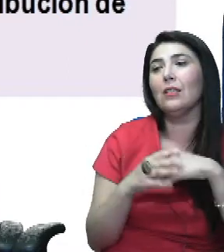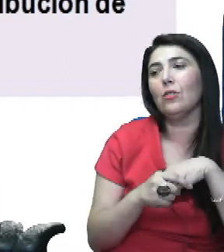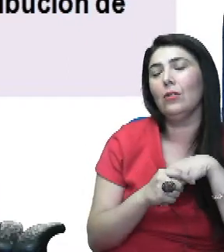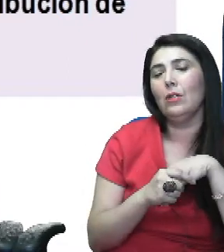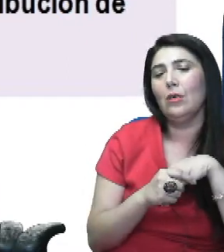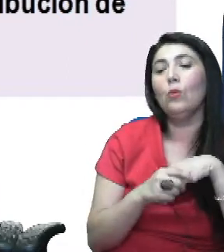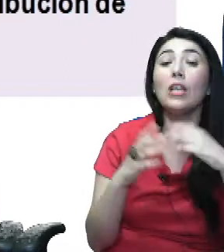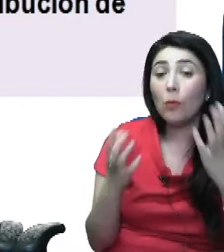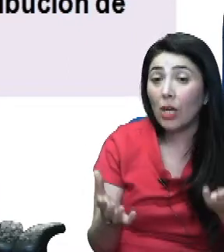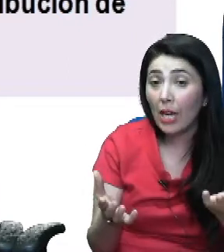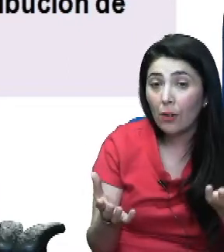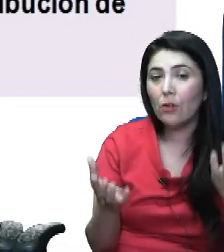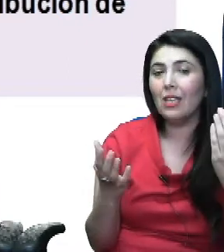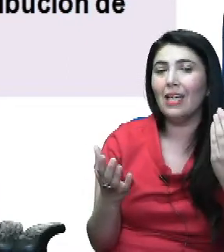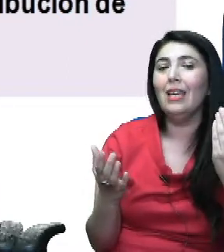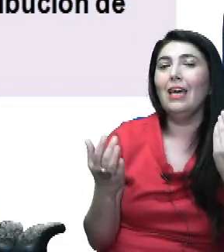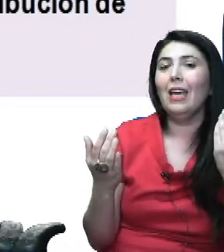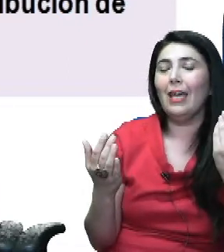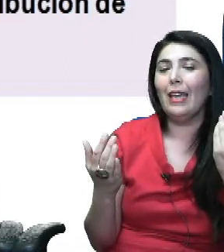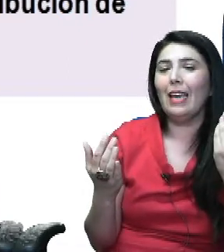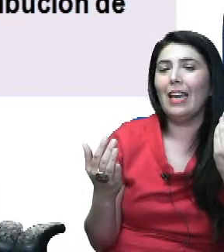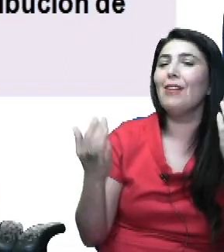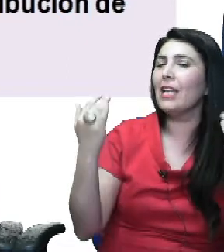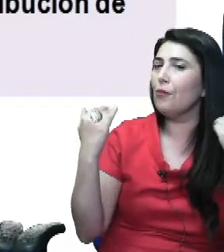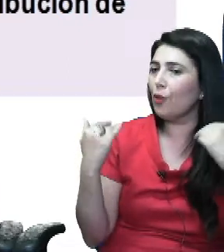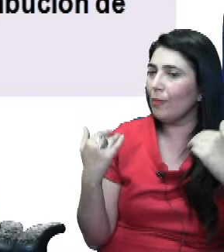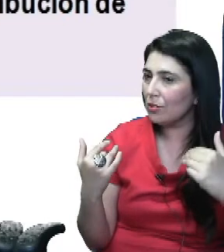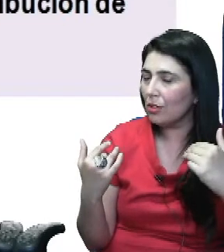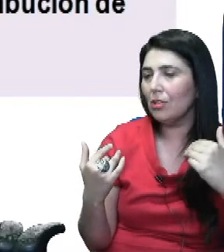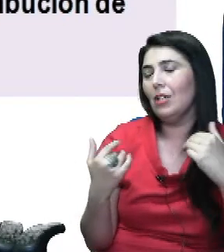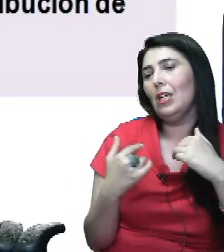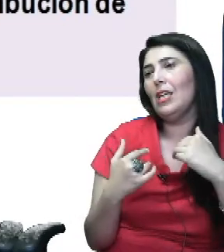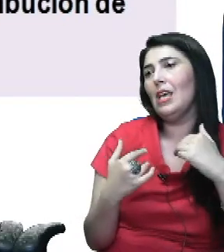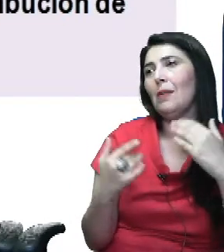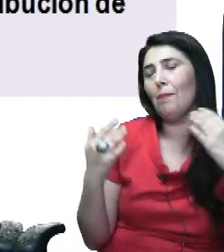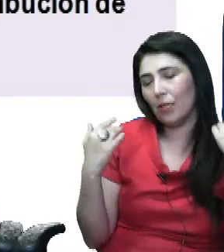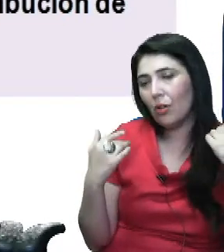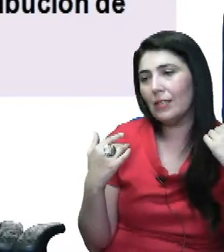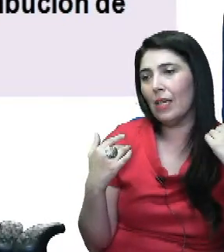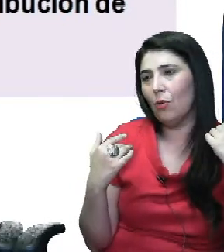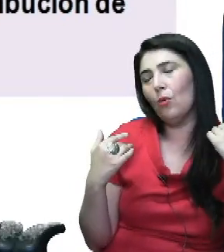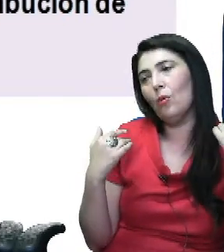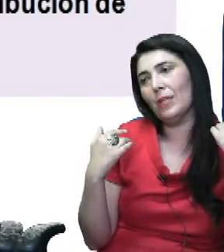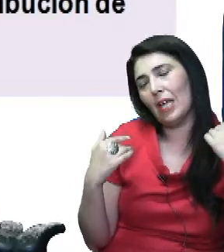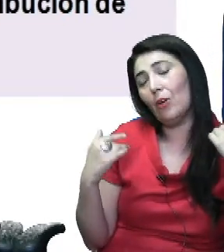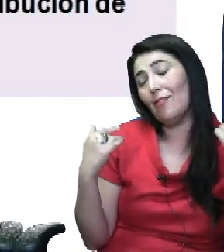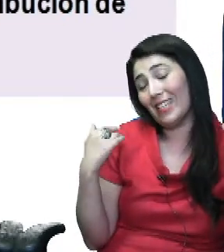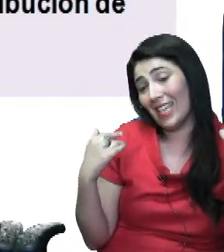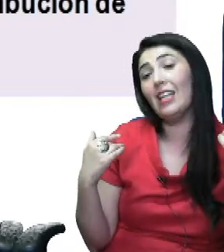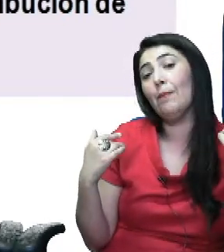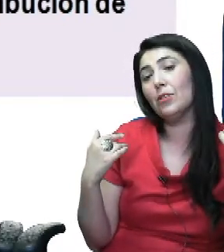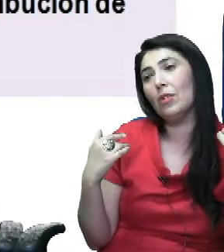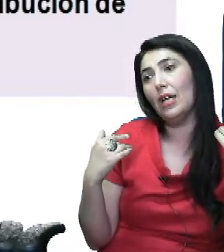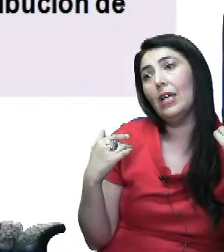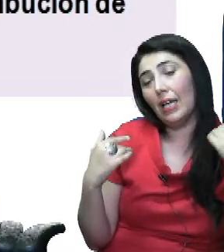ambiente, ¿cierto? Un ejemplo muy claro de la falta de información y el impacto en la salud mental o en el